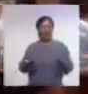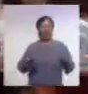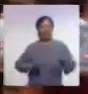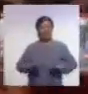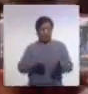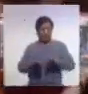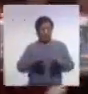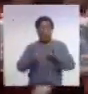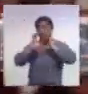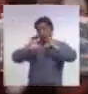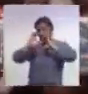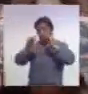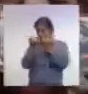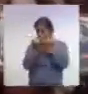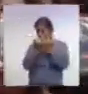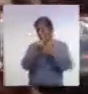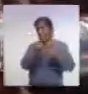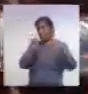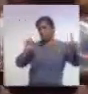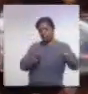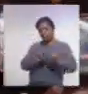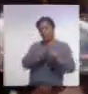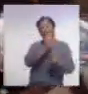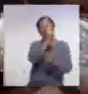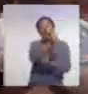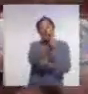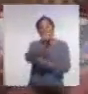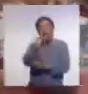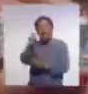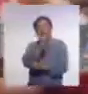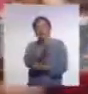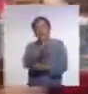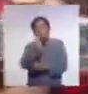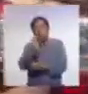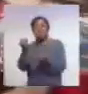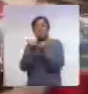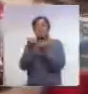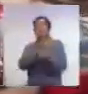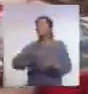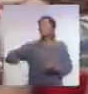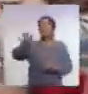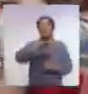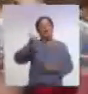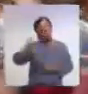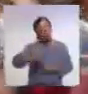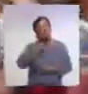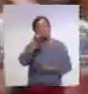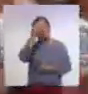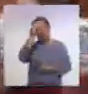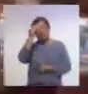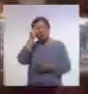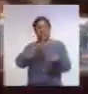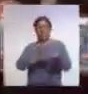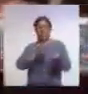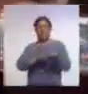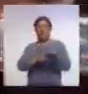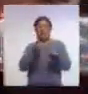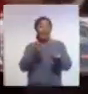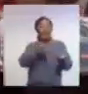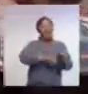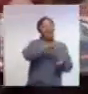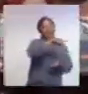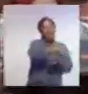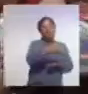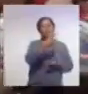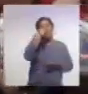Cabe señalar que las y los participantes continúan aprovechando los días para aprender diversos valores que pueden replicar dentro de sus hogares, escuelas